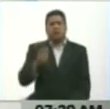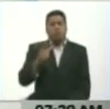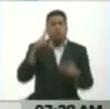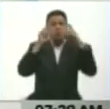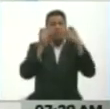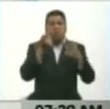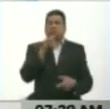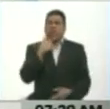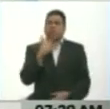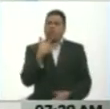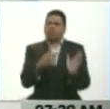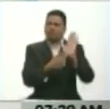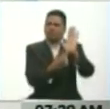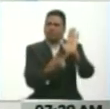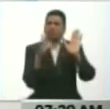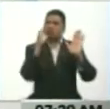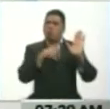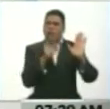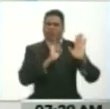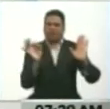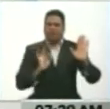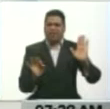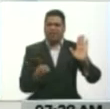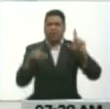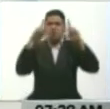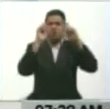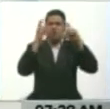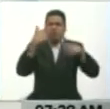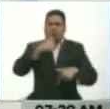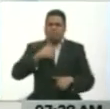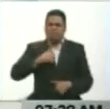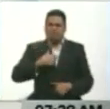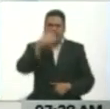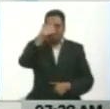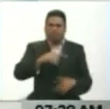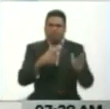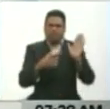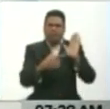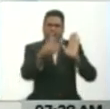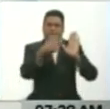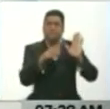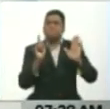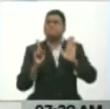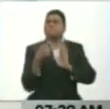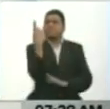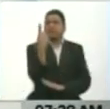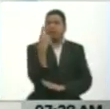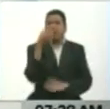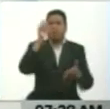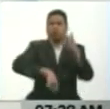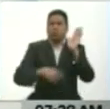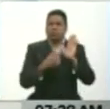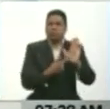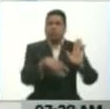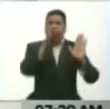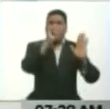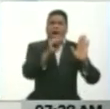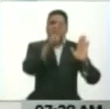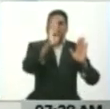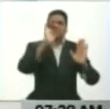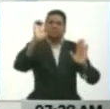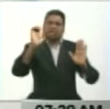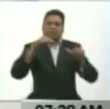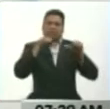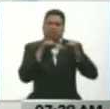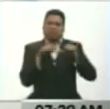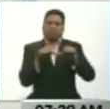En portada. No hay periódico en Venezuela que saque una foto mía en portada. Está prohibido. En ABC es